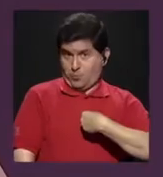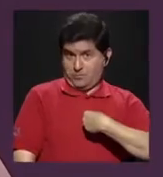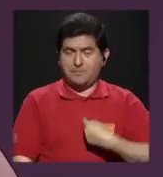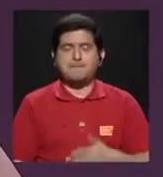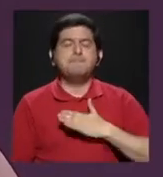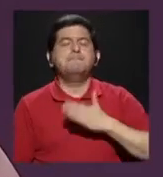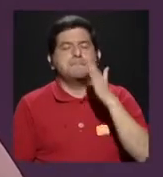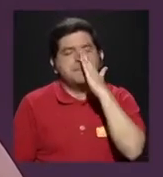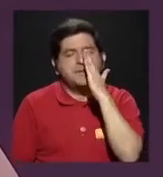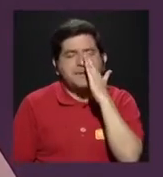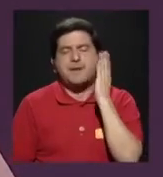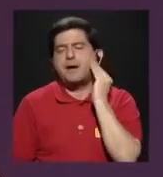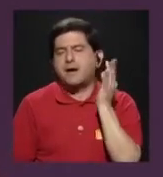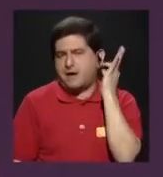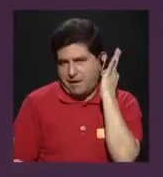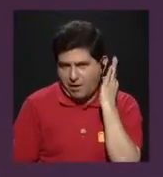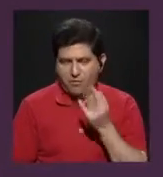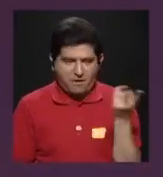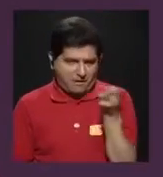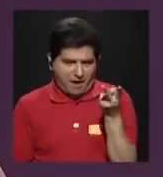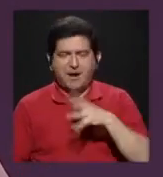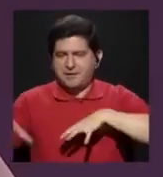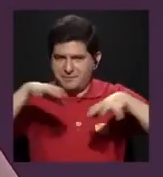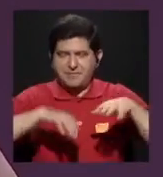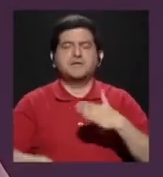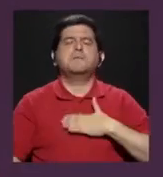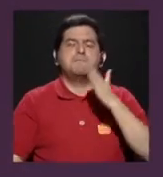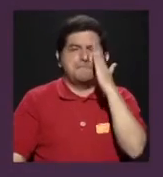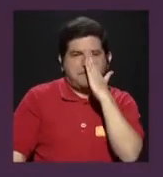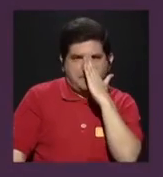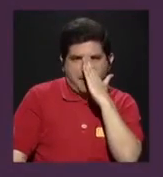mi mamá y mi abuelita se dedicaban a esa actividad. Mi mamá,